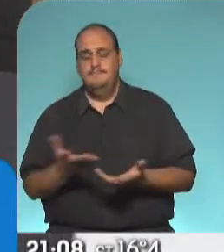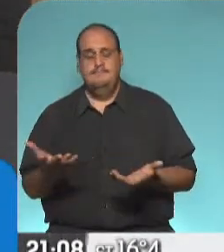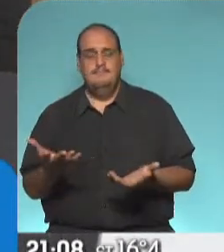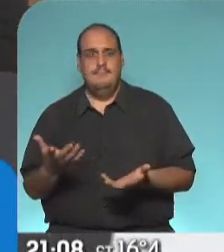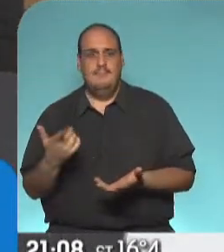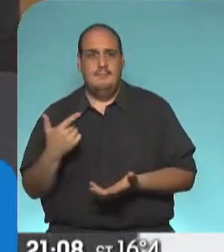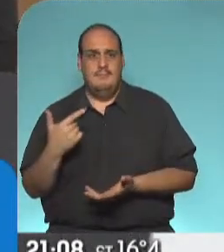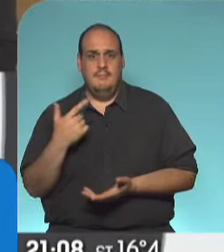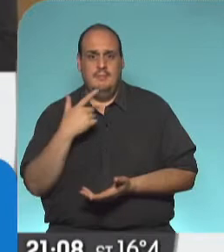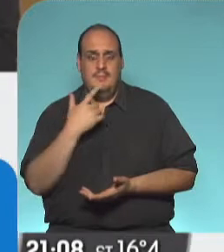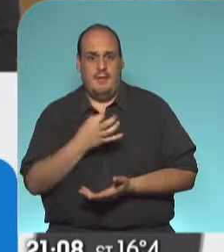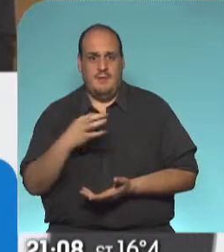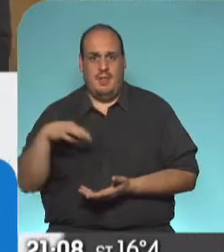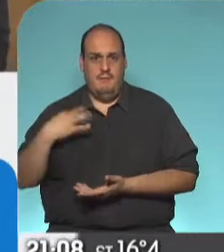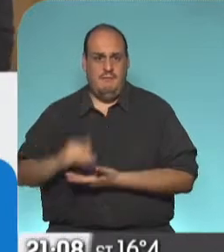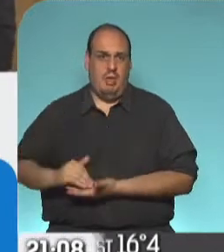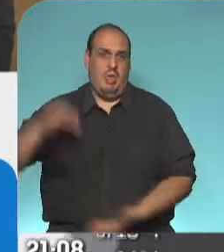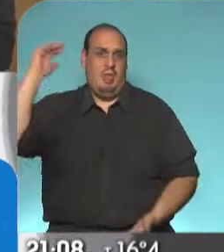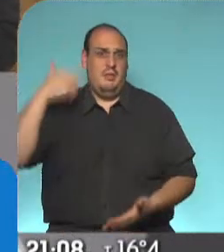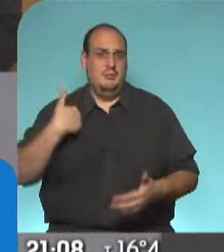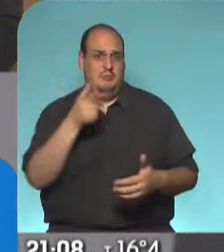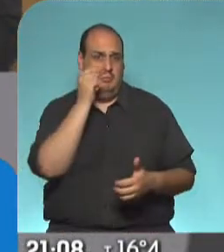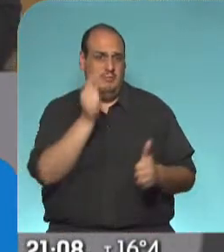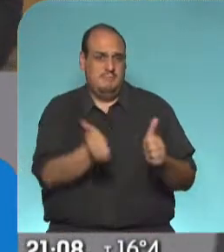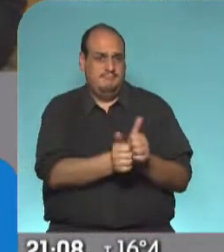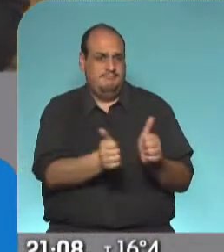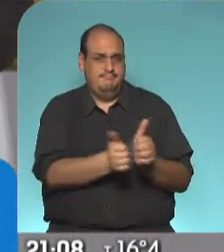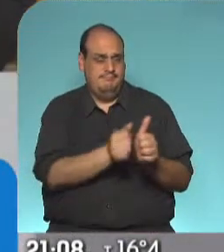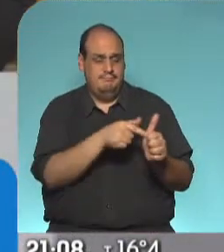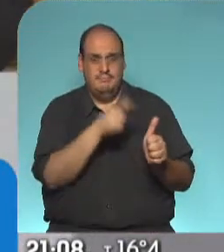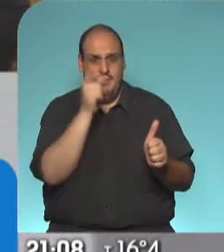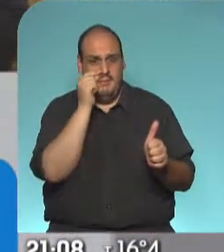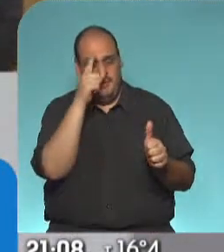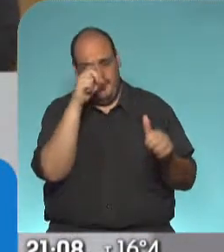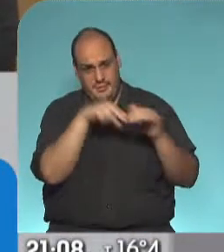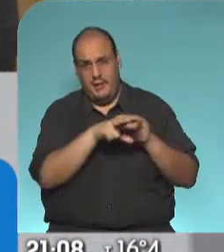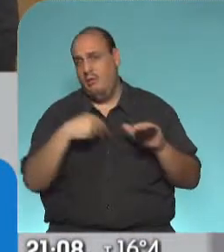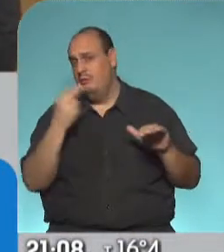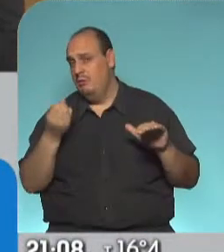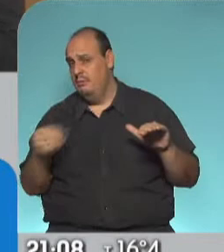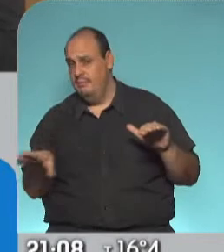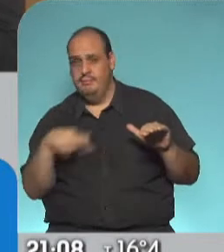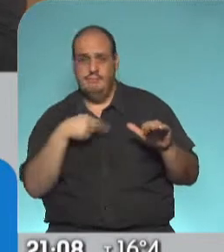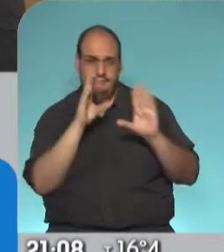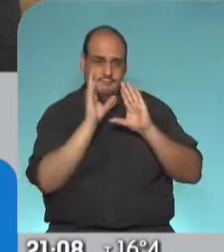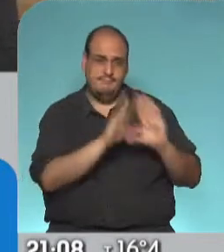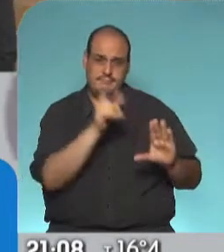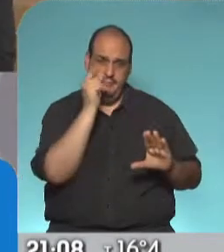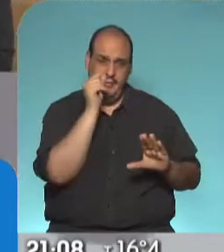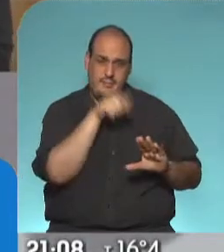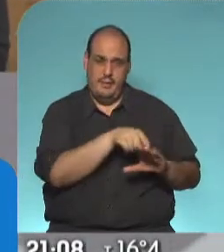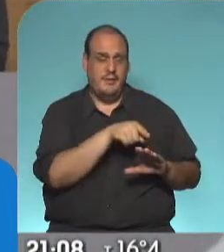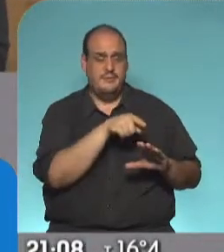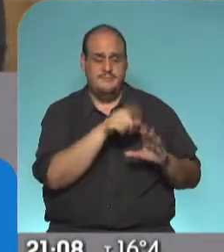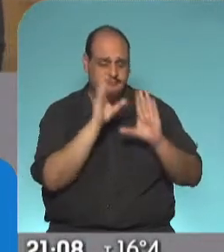toda mi vida lo fui acompañando y en cada internación dejaba a mi hija, me inmolaba al lado